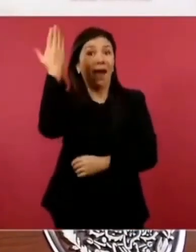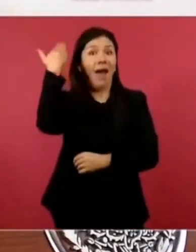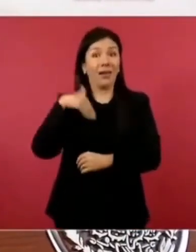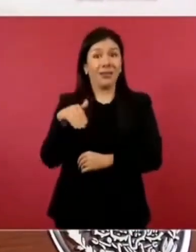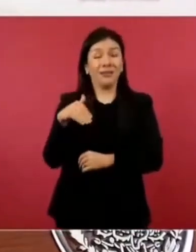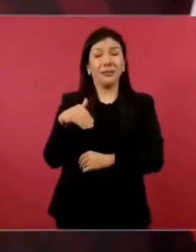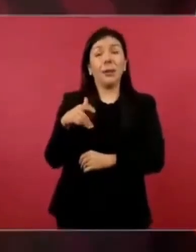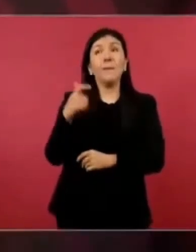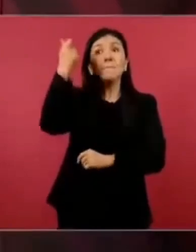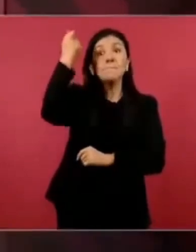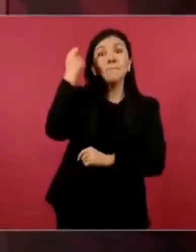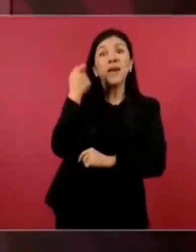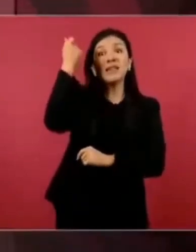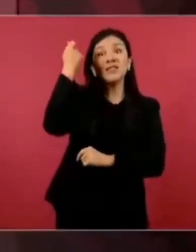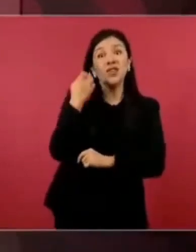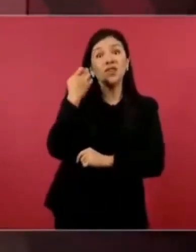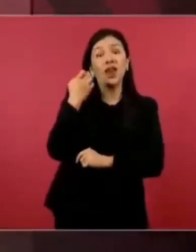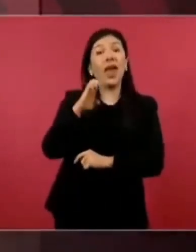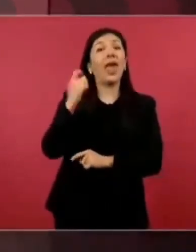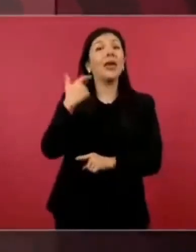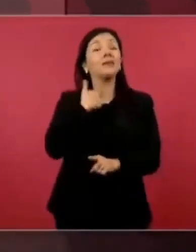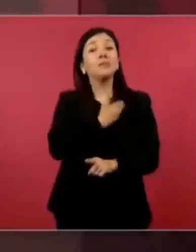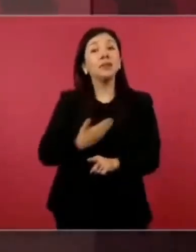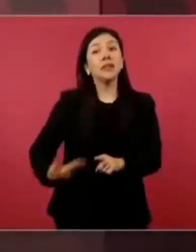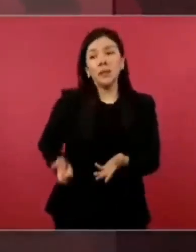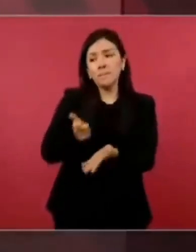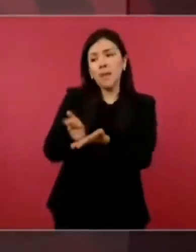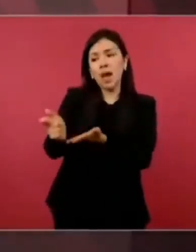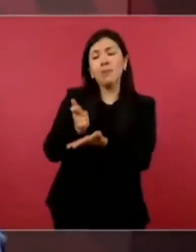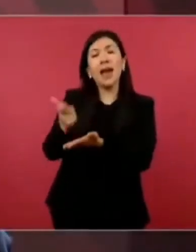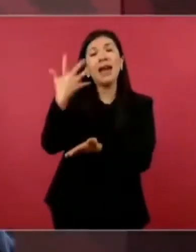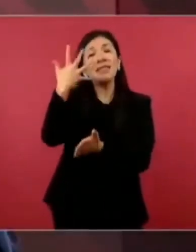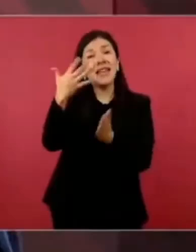Aquí estamos entregando las pensiones.